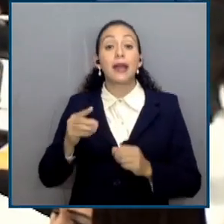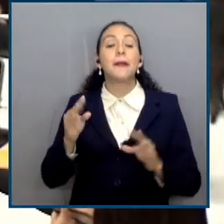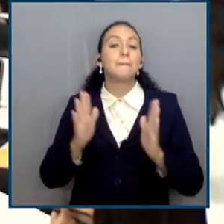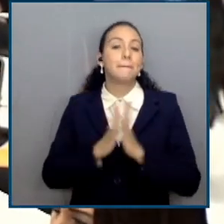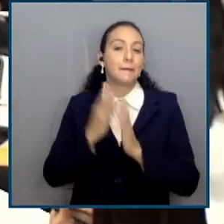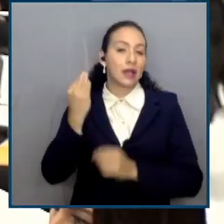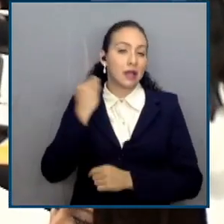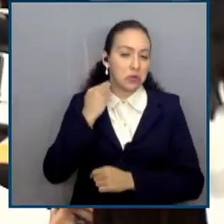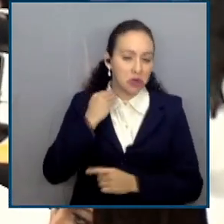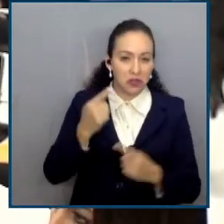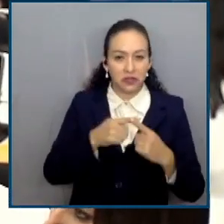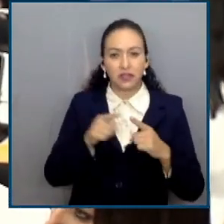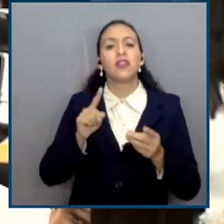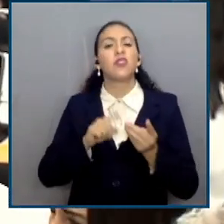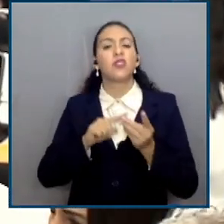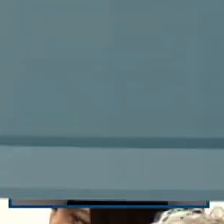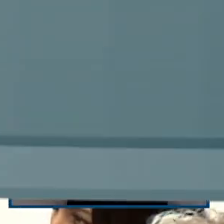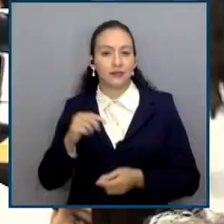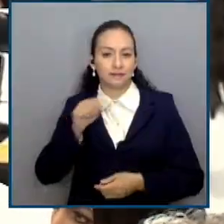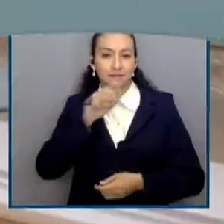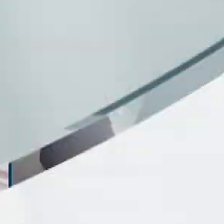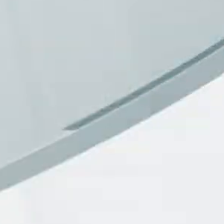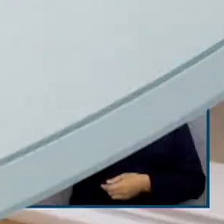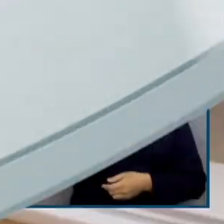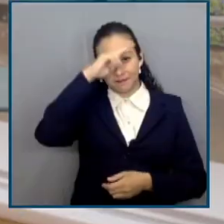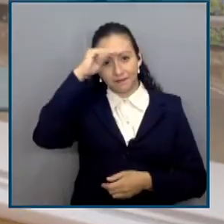Jalisco, Nayarit y Colima.